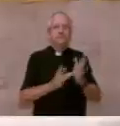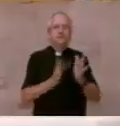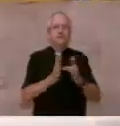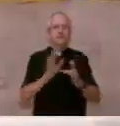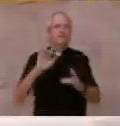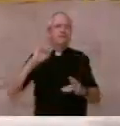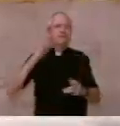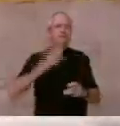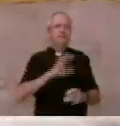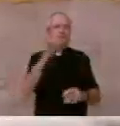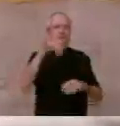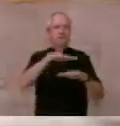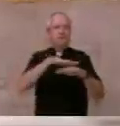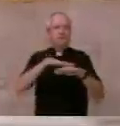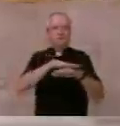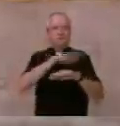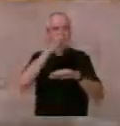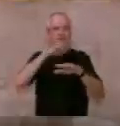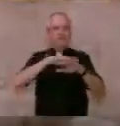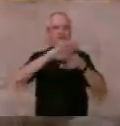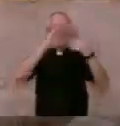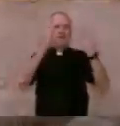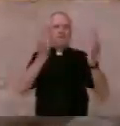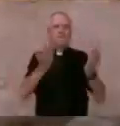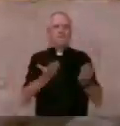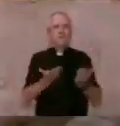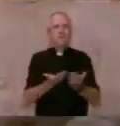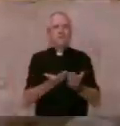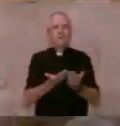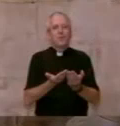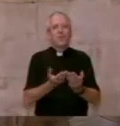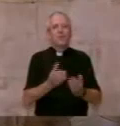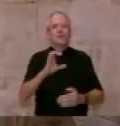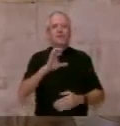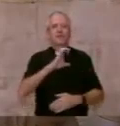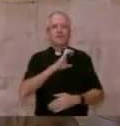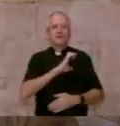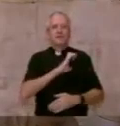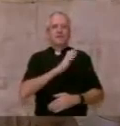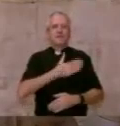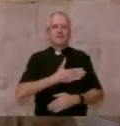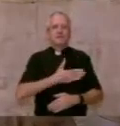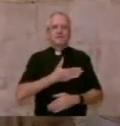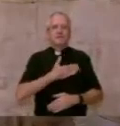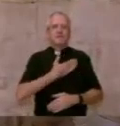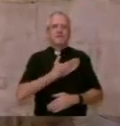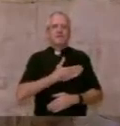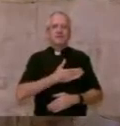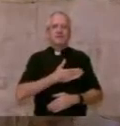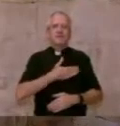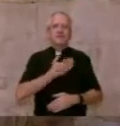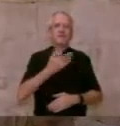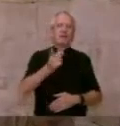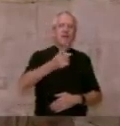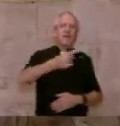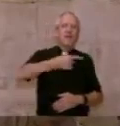Agnell de Déu, que lleveu el pecat del món.